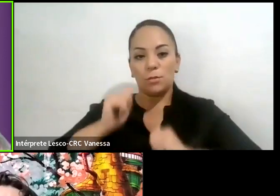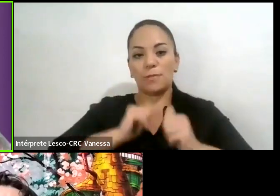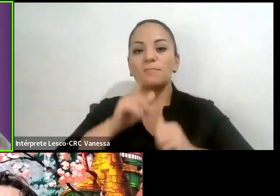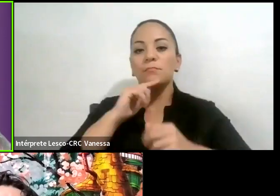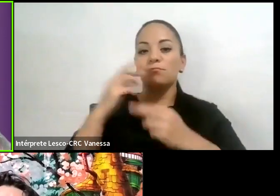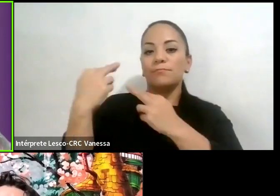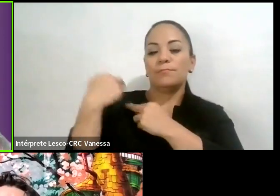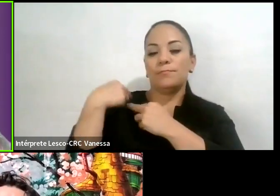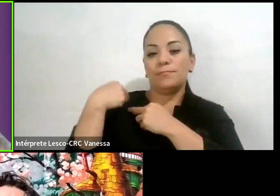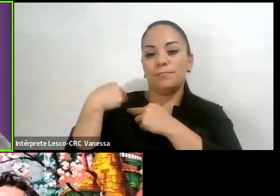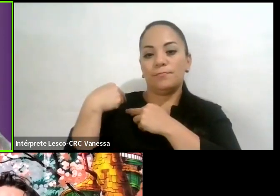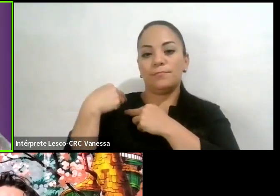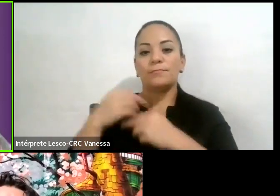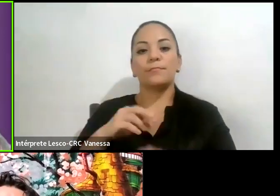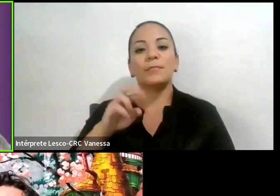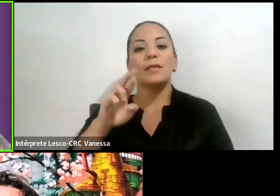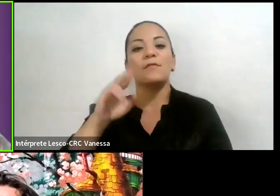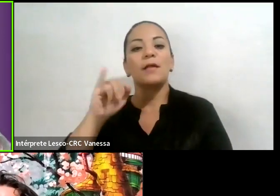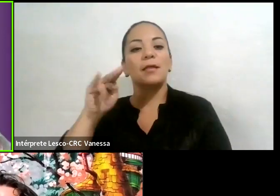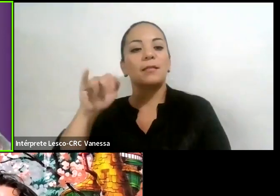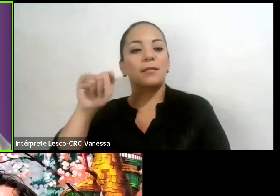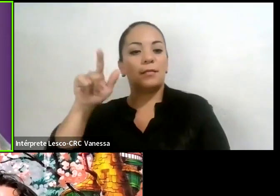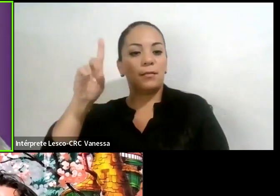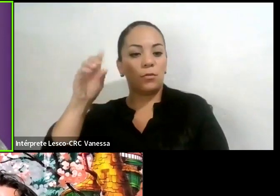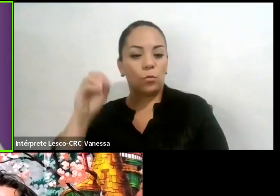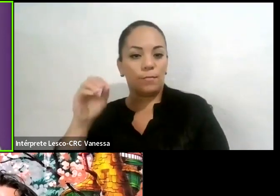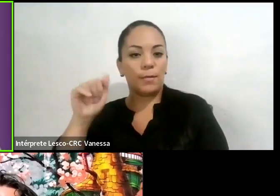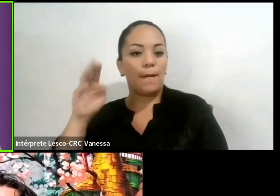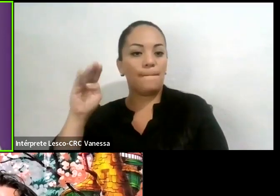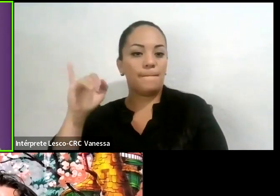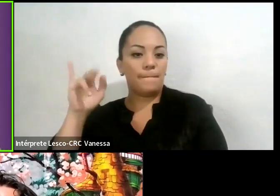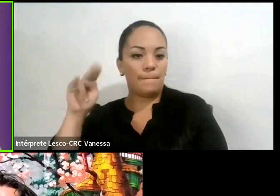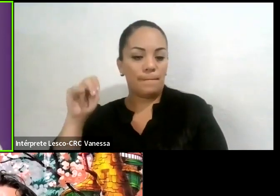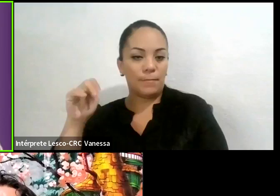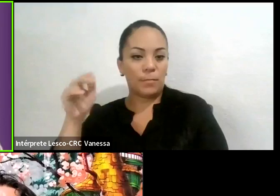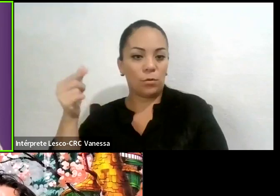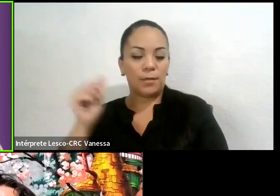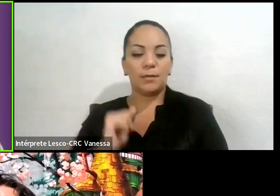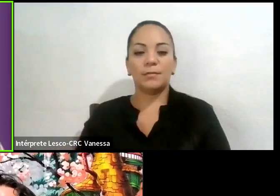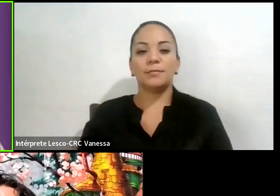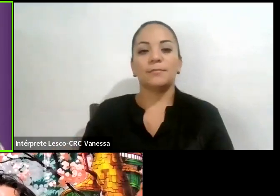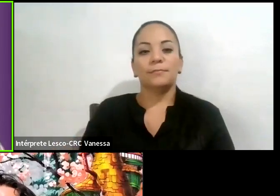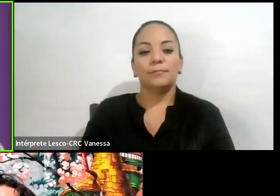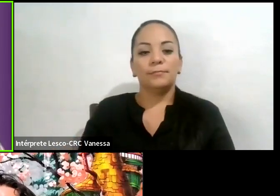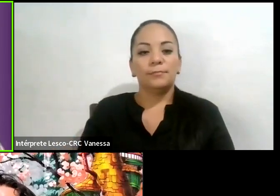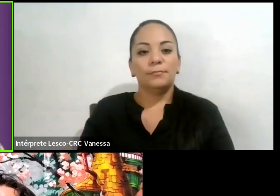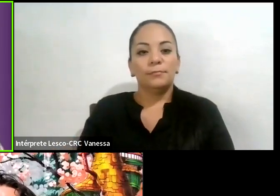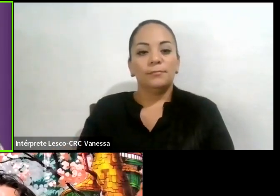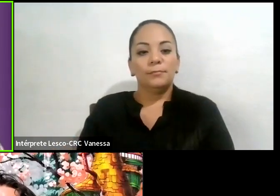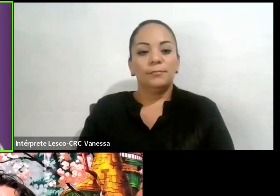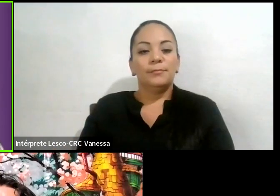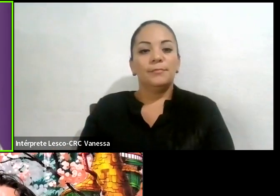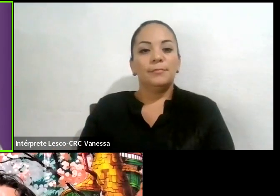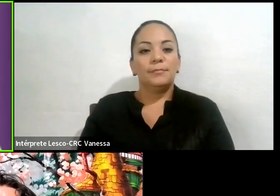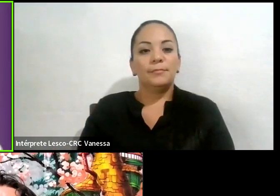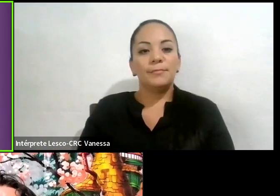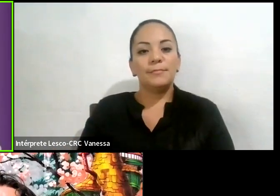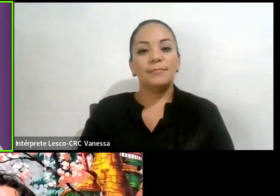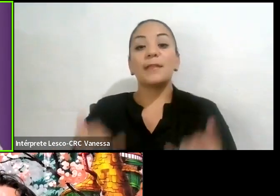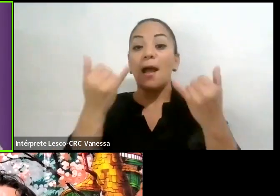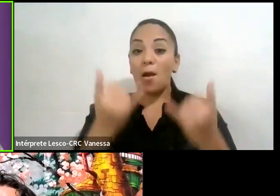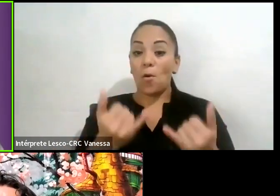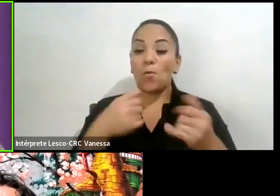cargo de Reinaldo Aimén Gutiérrez. Y seguidamente vamos a